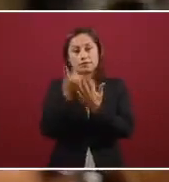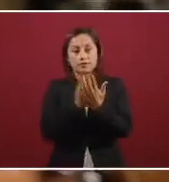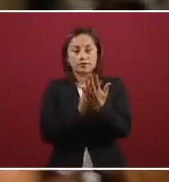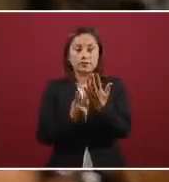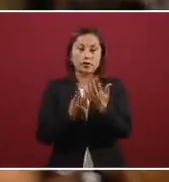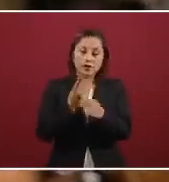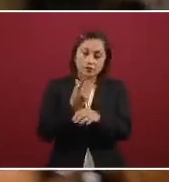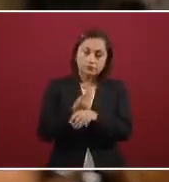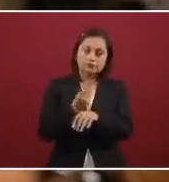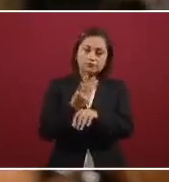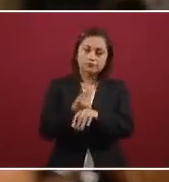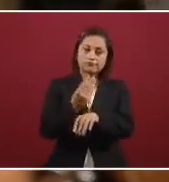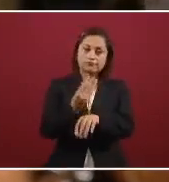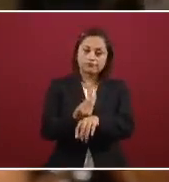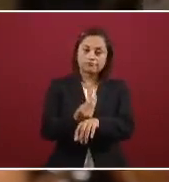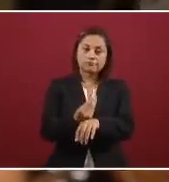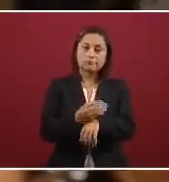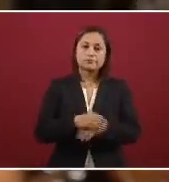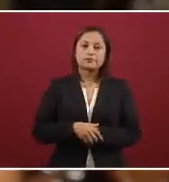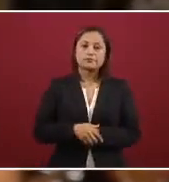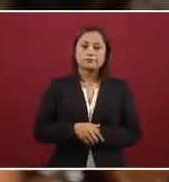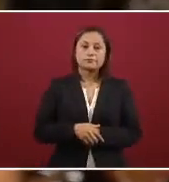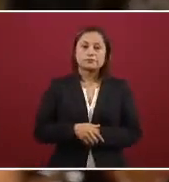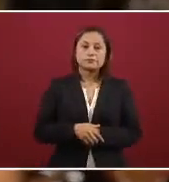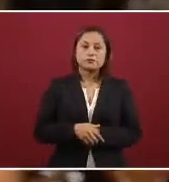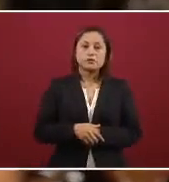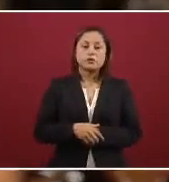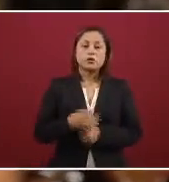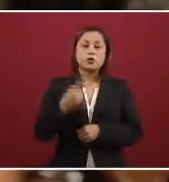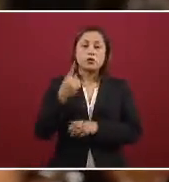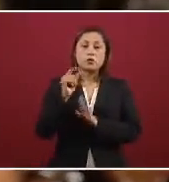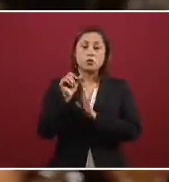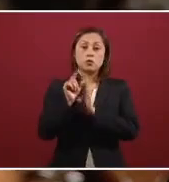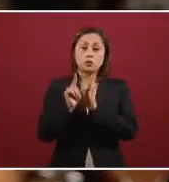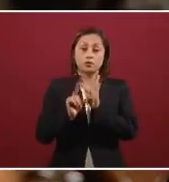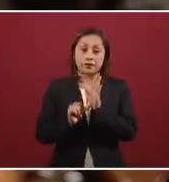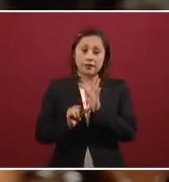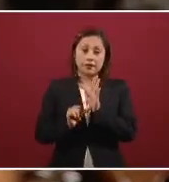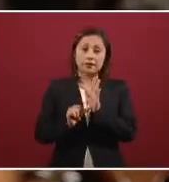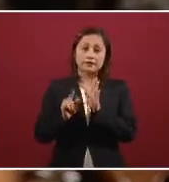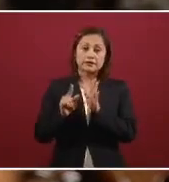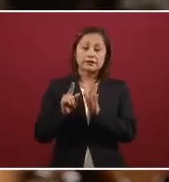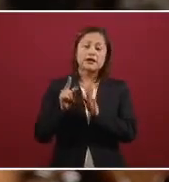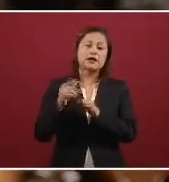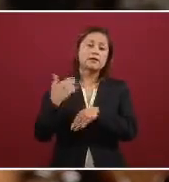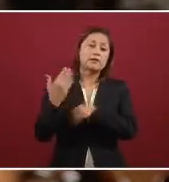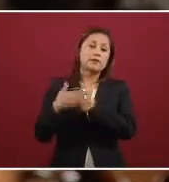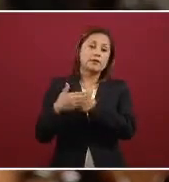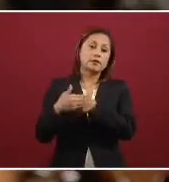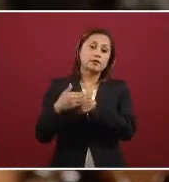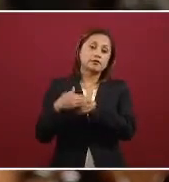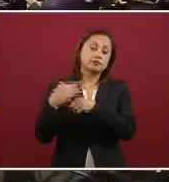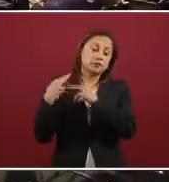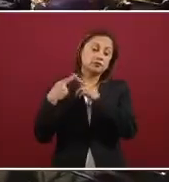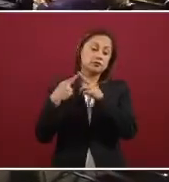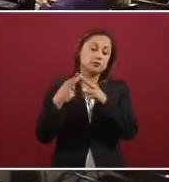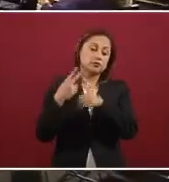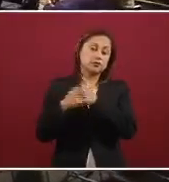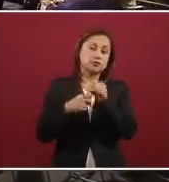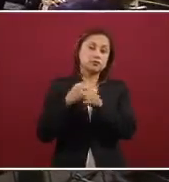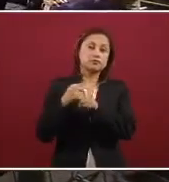hicimos pues a poco menos de un mes de que se cumplan 2 años de los sismos del 19 de septiembre. Nos platica